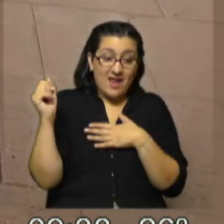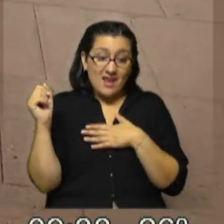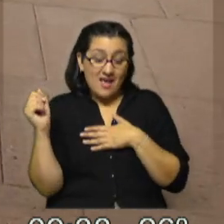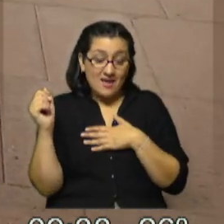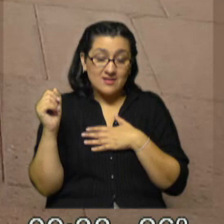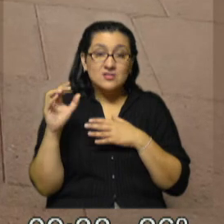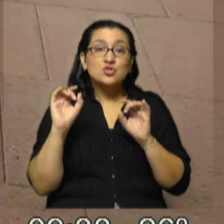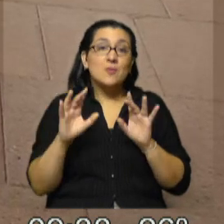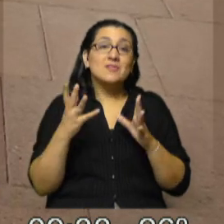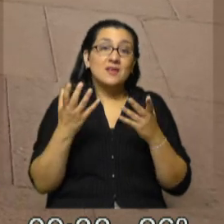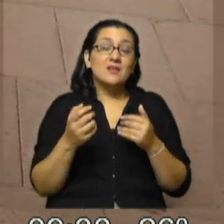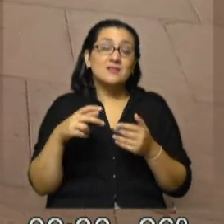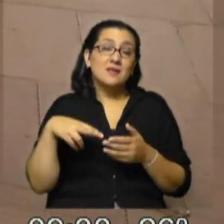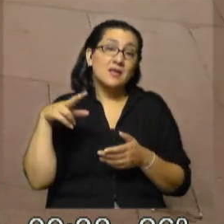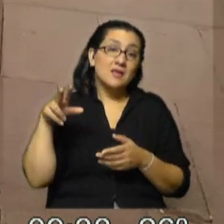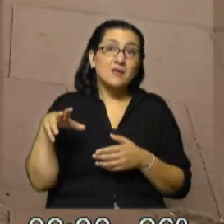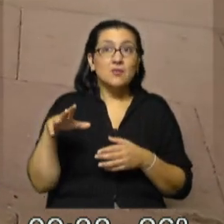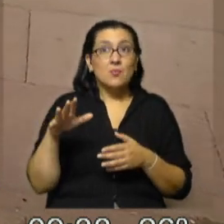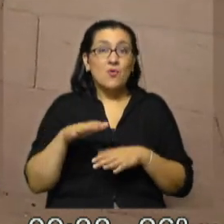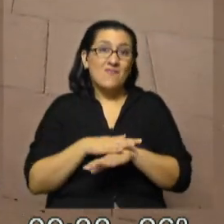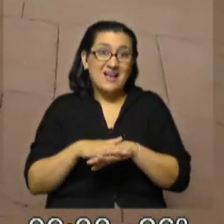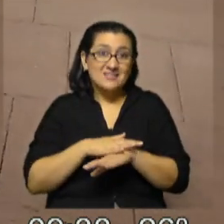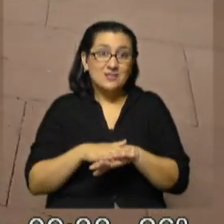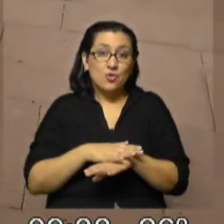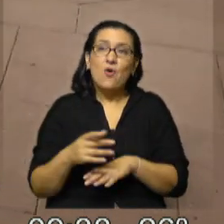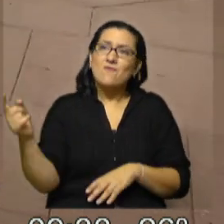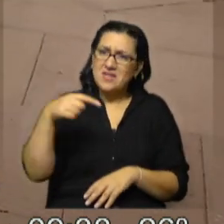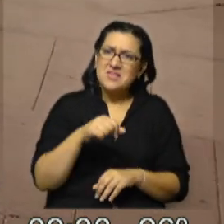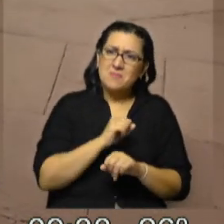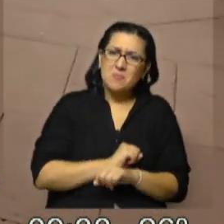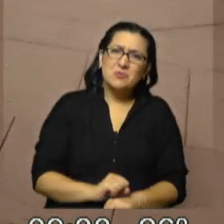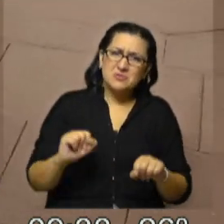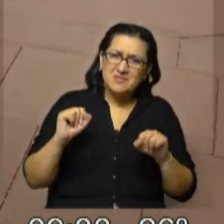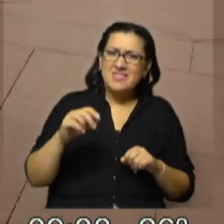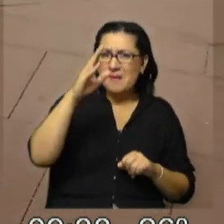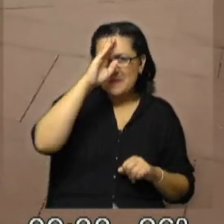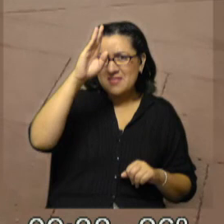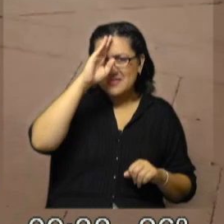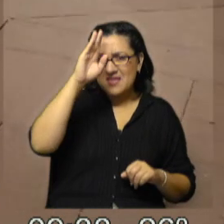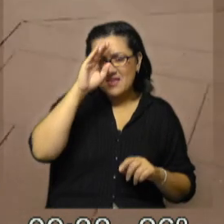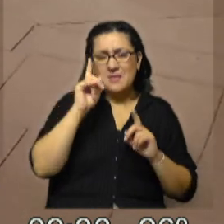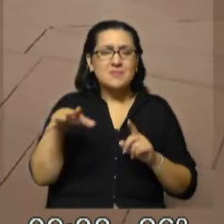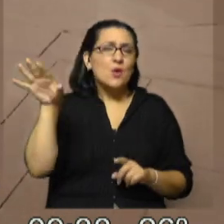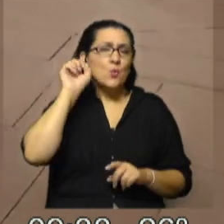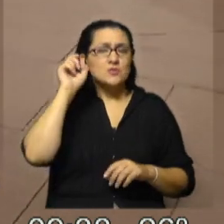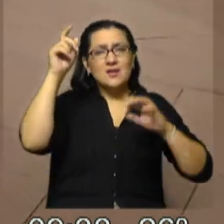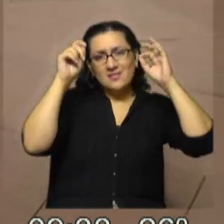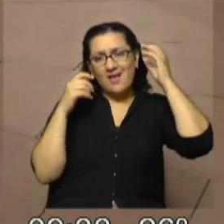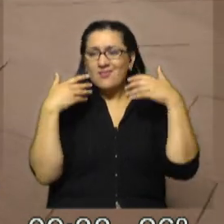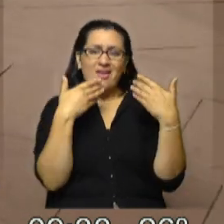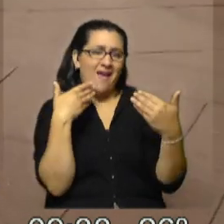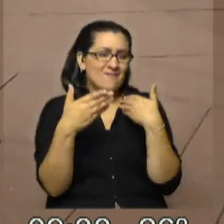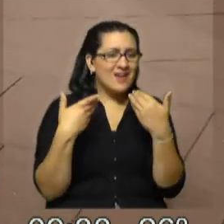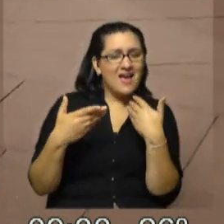es caminar moviéndote con otros, venís, tenés la posibilidad de disfrutar, tenés la posibilidad de aprender, tenés la posibilidad de escuchar tango, de charlar,